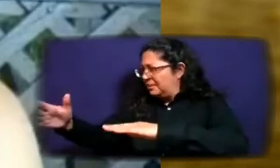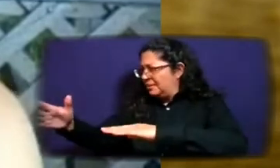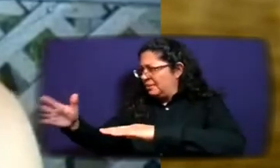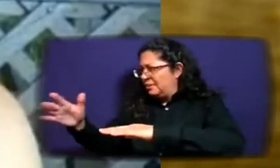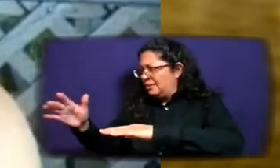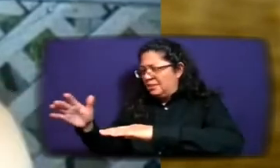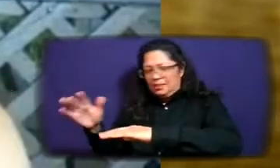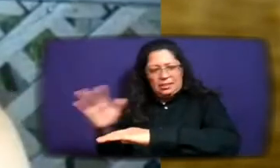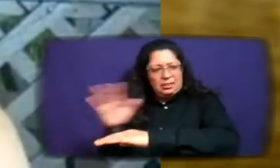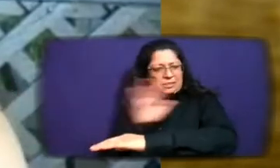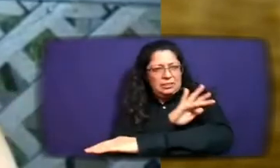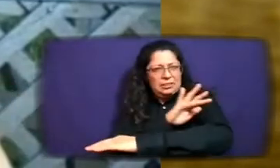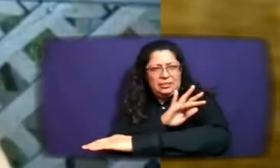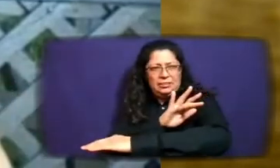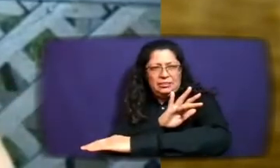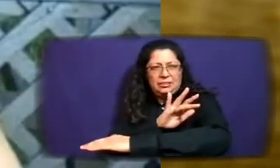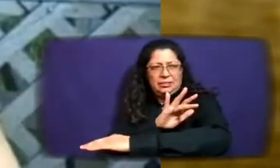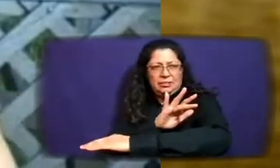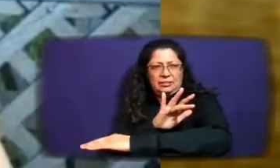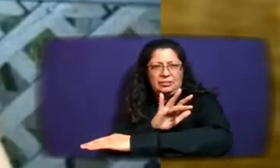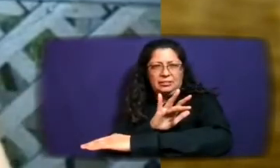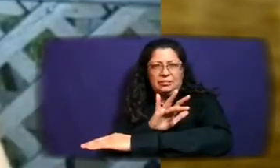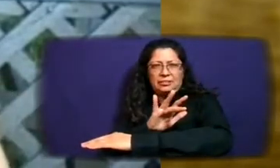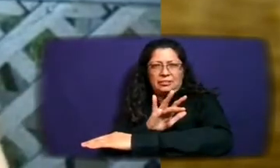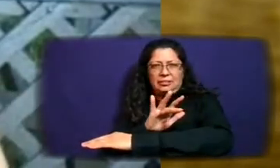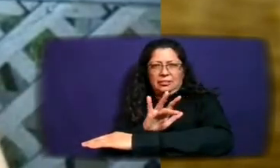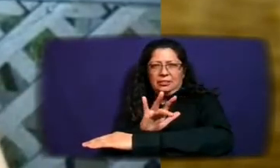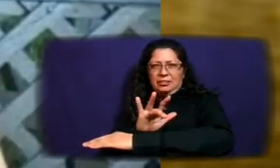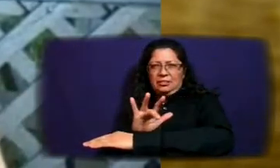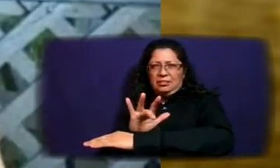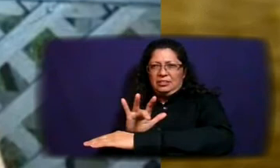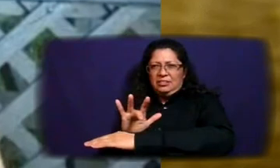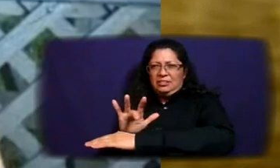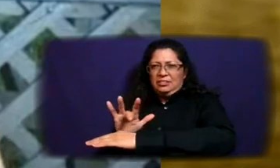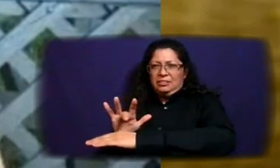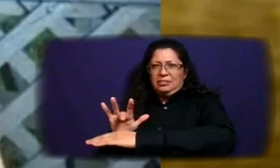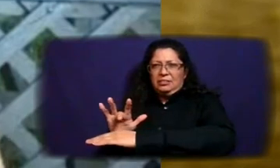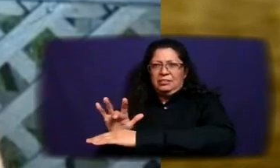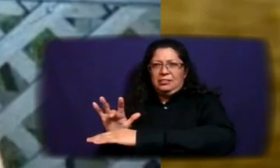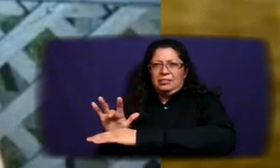la granja solo era un lote vacío,